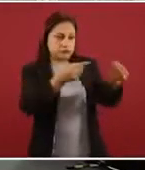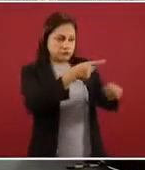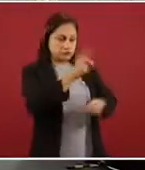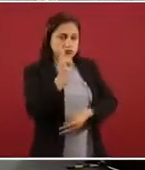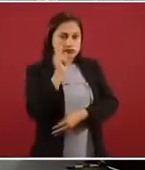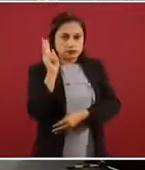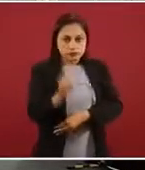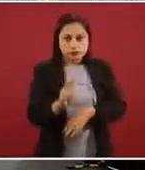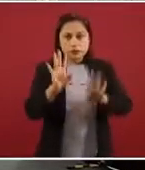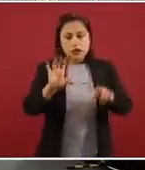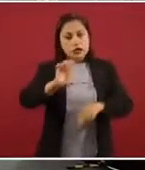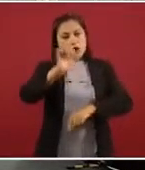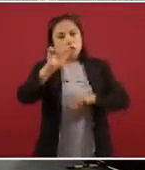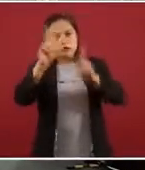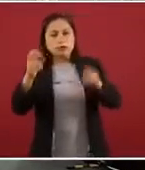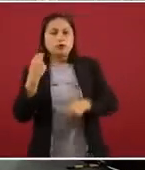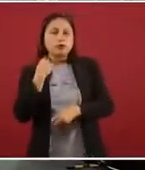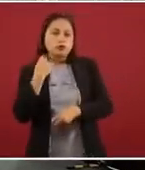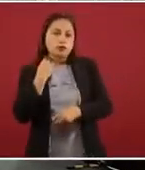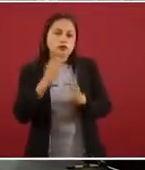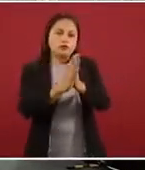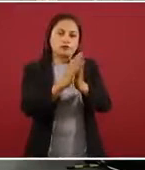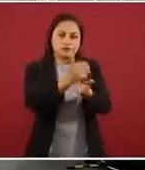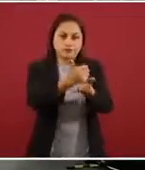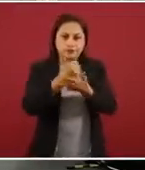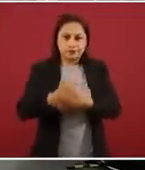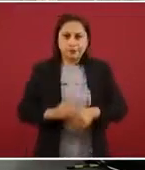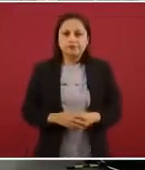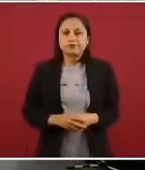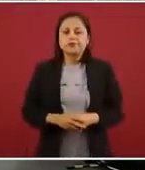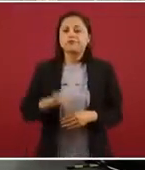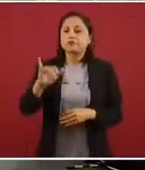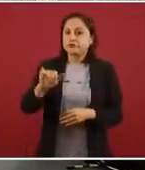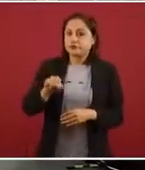ver, le vamos a pedir a la licenciada